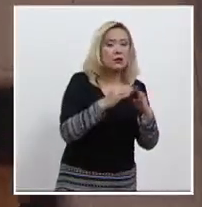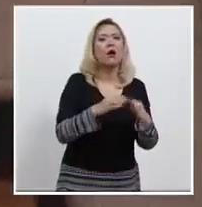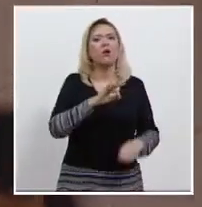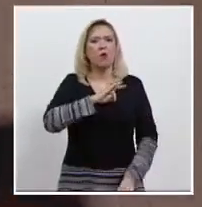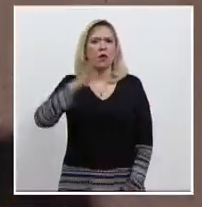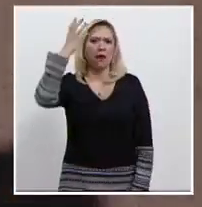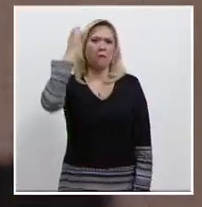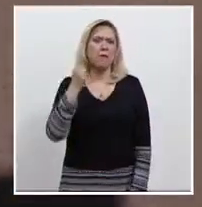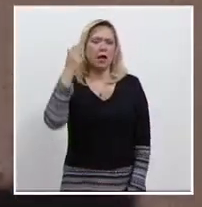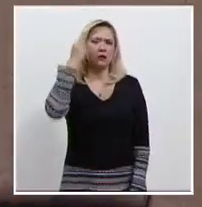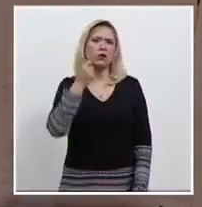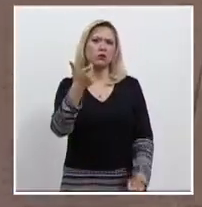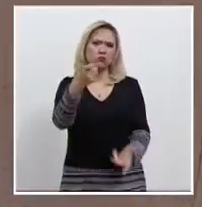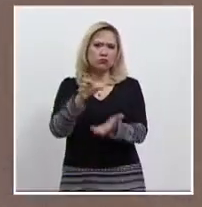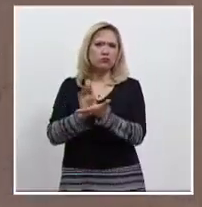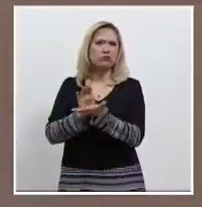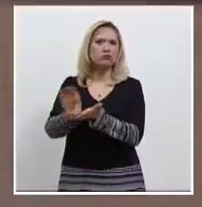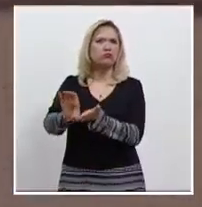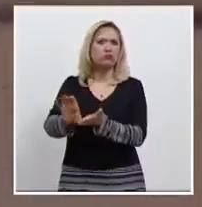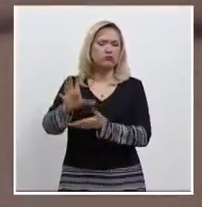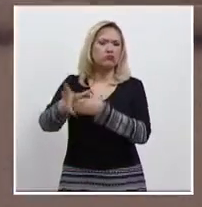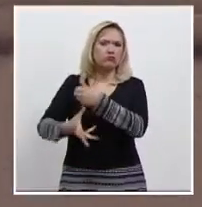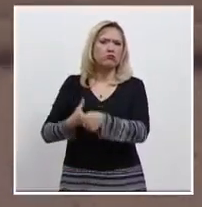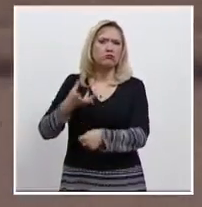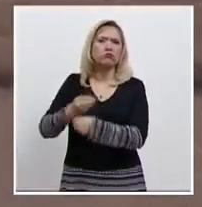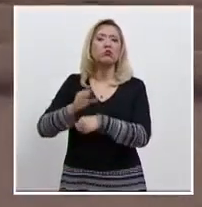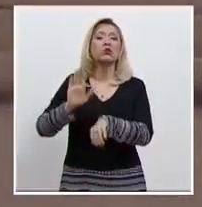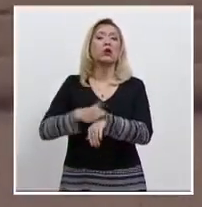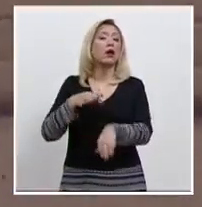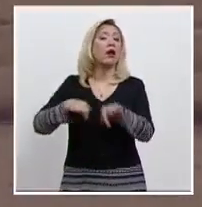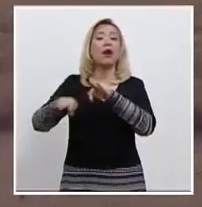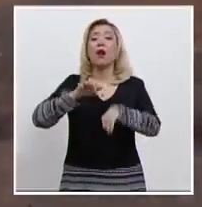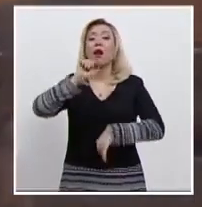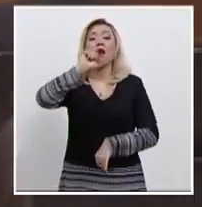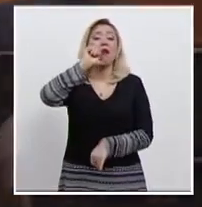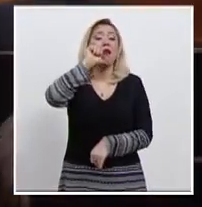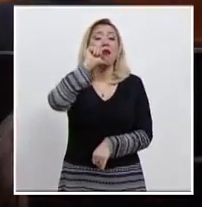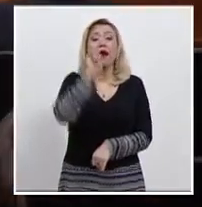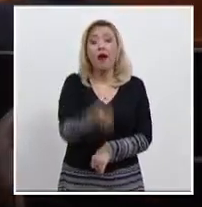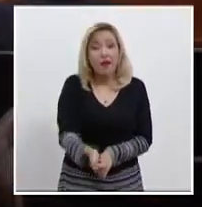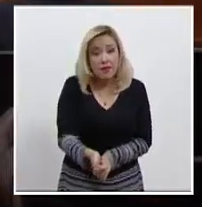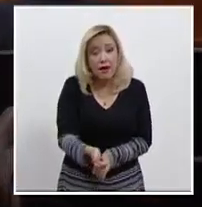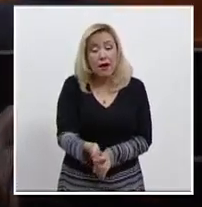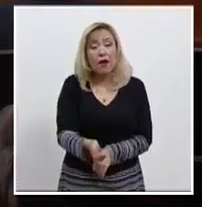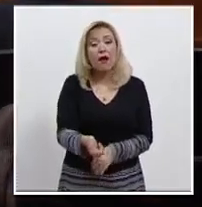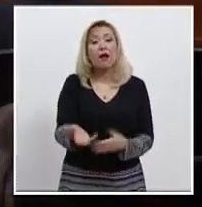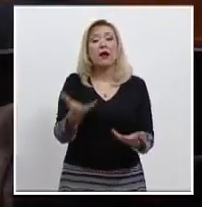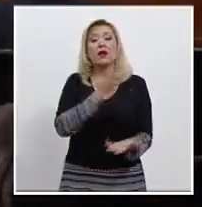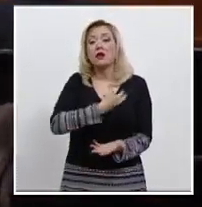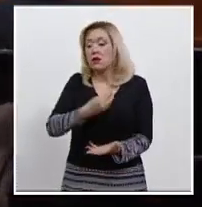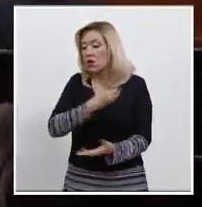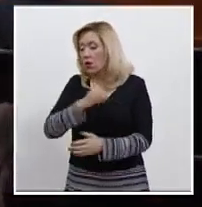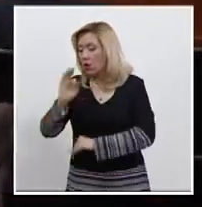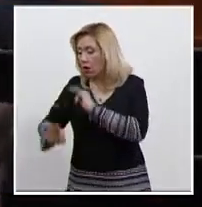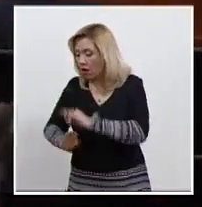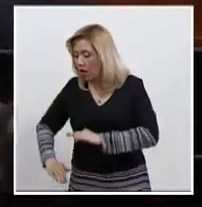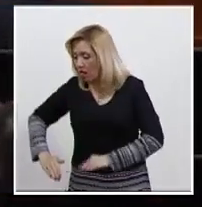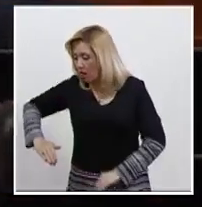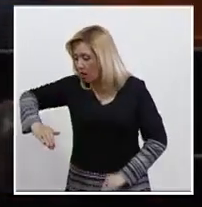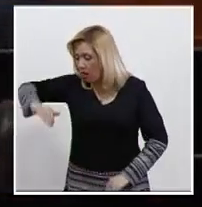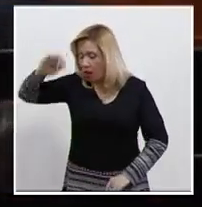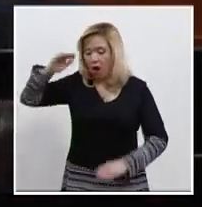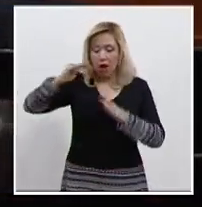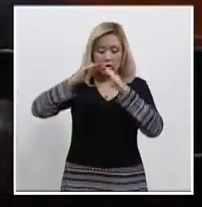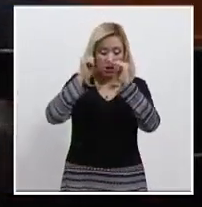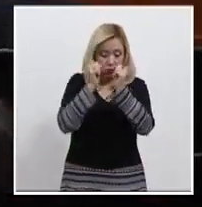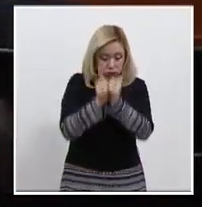pensión compensatoria, pues el haberse dedicado al cuidado de los hijos y a las labores domésticas afectó su crecimiento